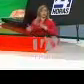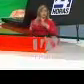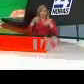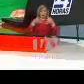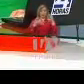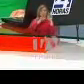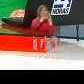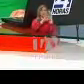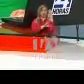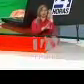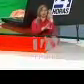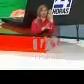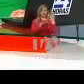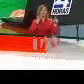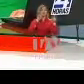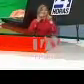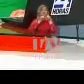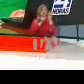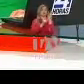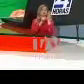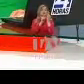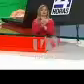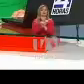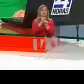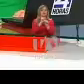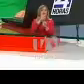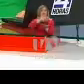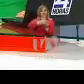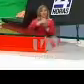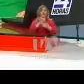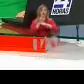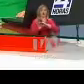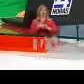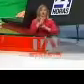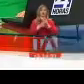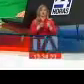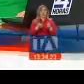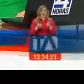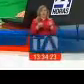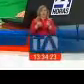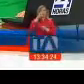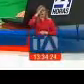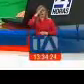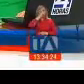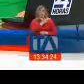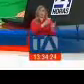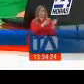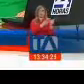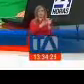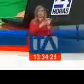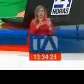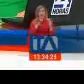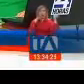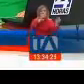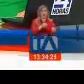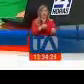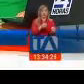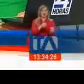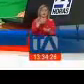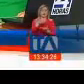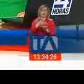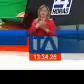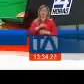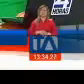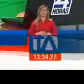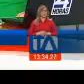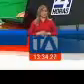La Corte Constitucional suspendió el acuerdo del Ministerio de Defensa respecto al uso progresivo de la fuerza por parte de las Fuerzas Armadas. La Sala de Admisión